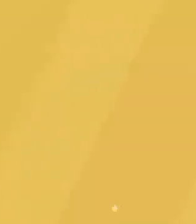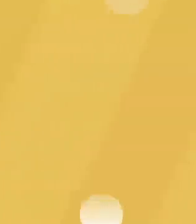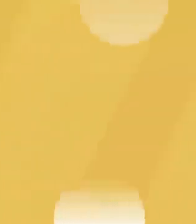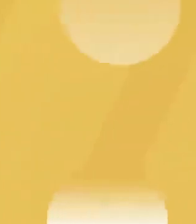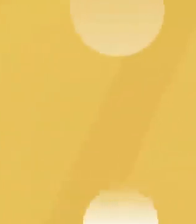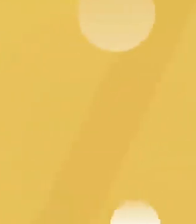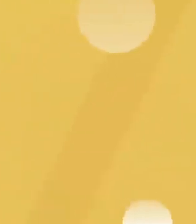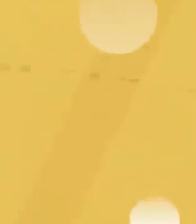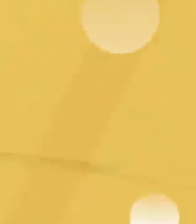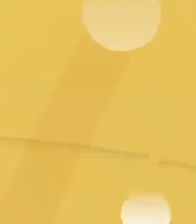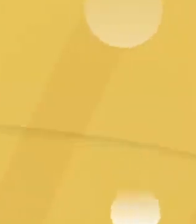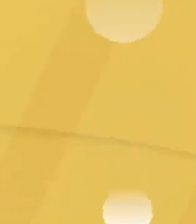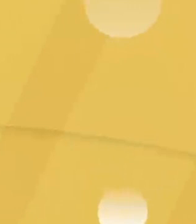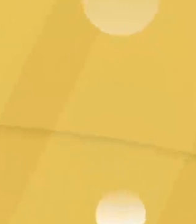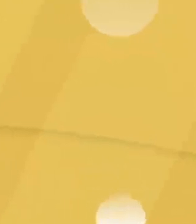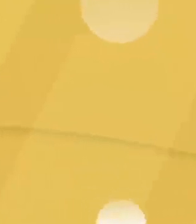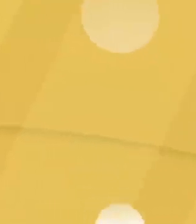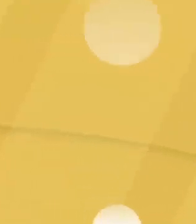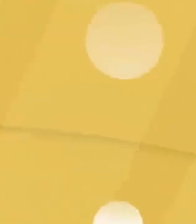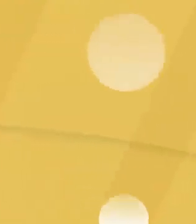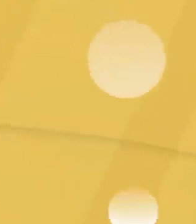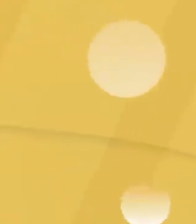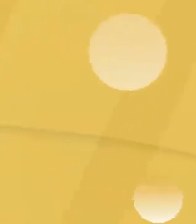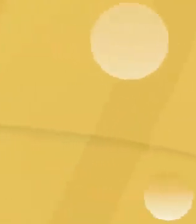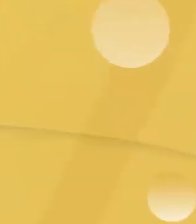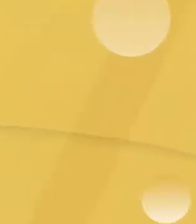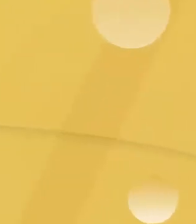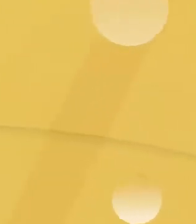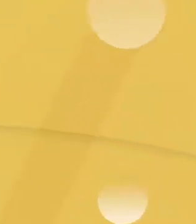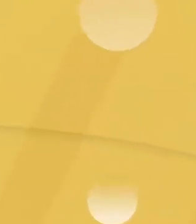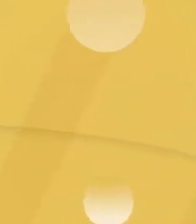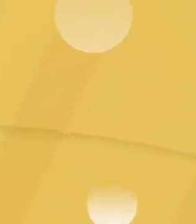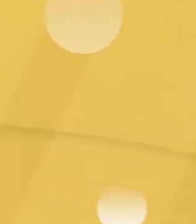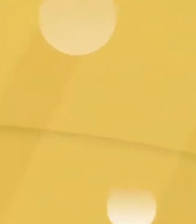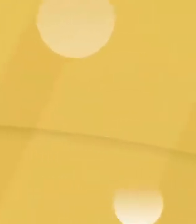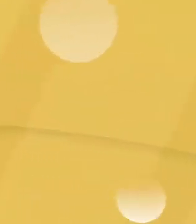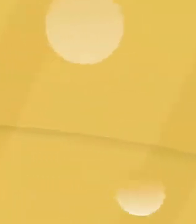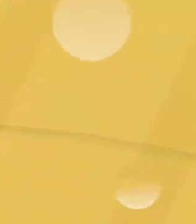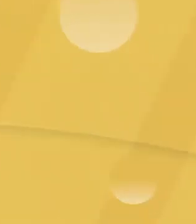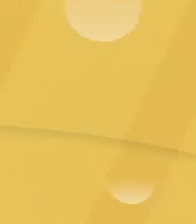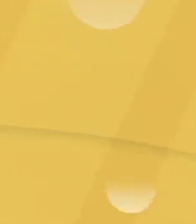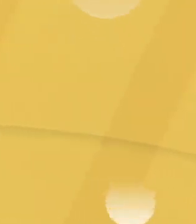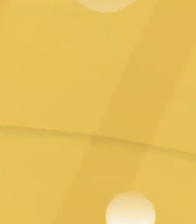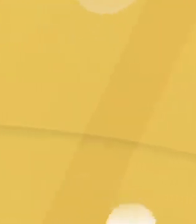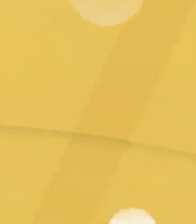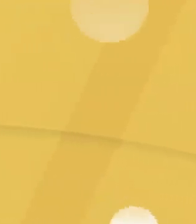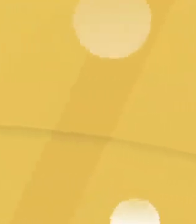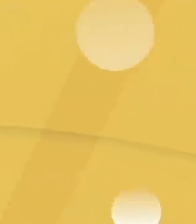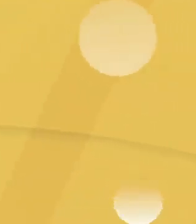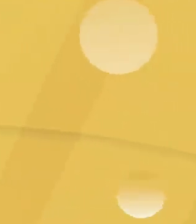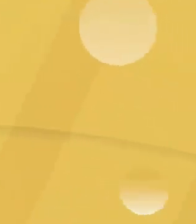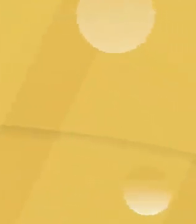¿Qué obra latinoamericana nos recomendarían leer y por qué?